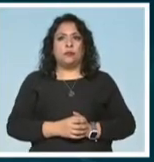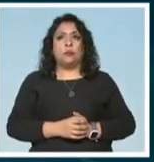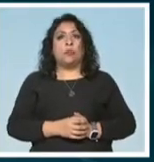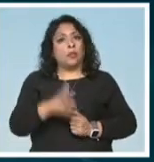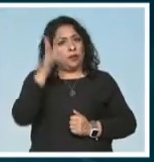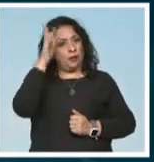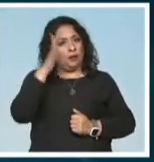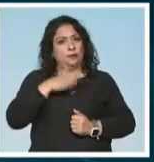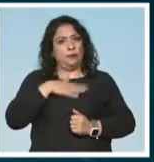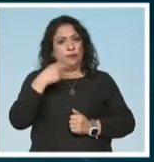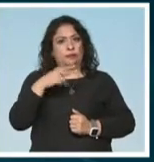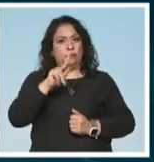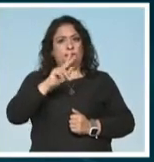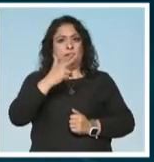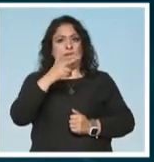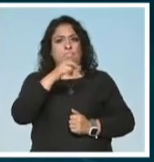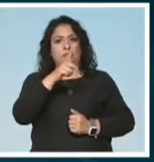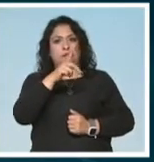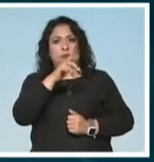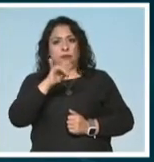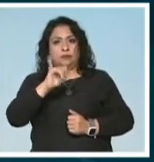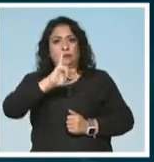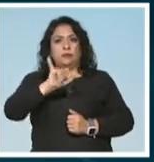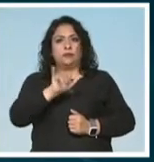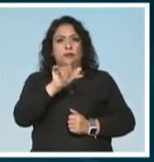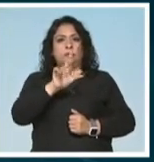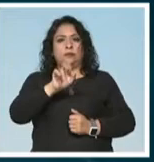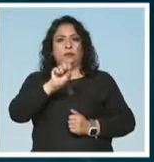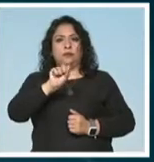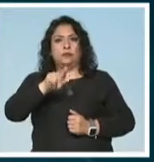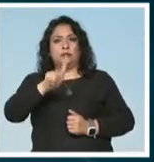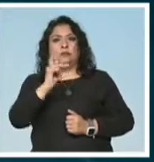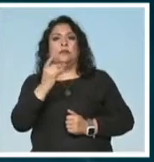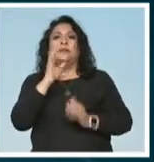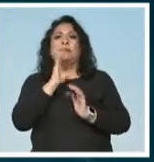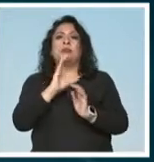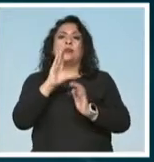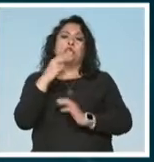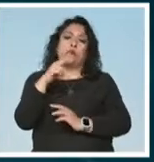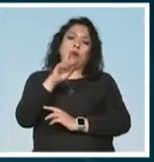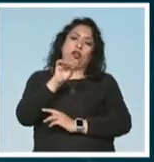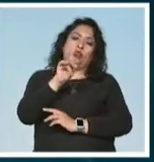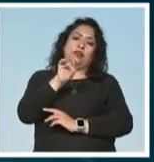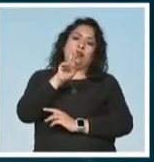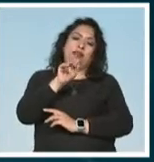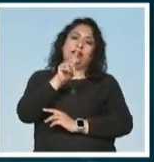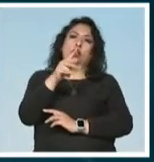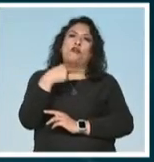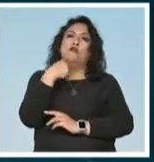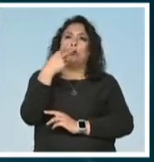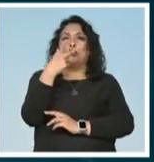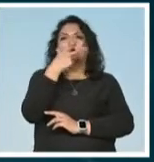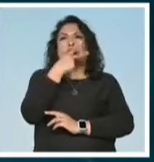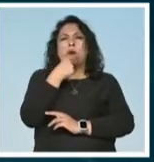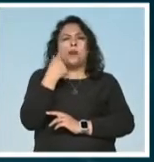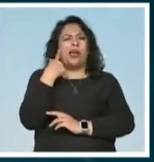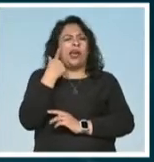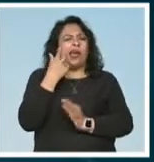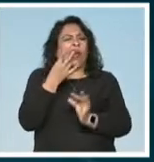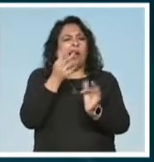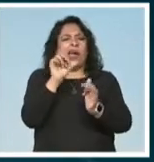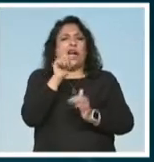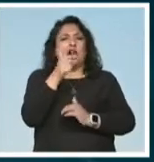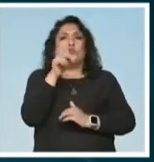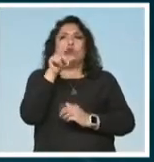Hola, me llamo Philippe Jaruzzi, soy un contratenor, una voz masculina muy aguda,